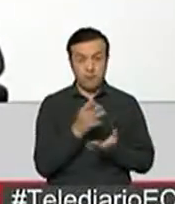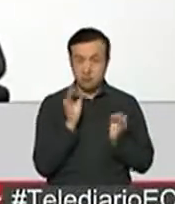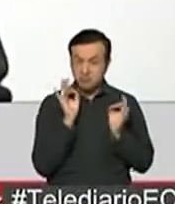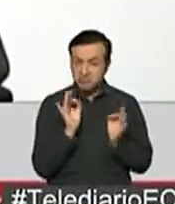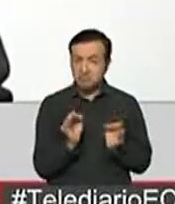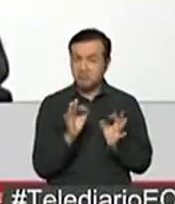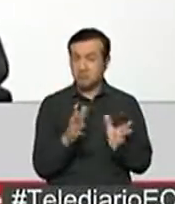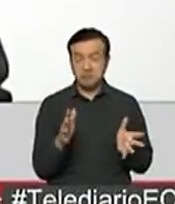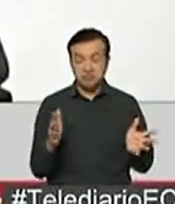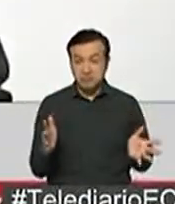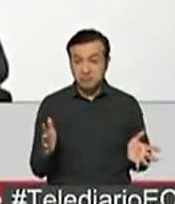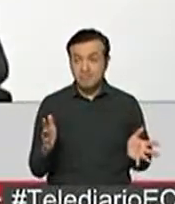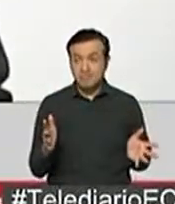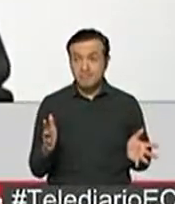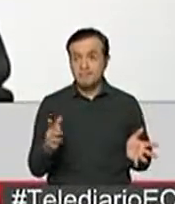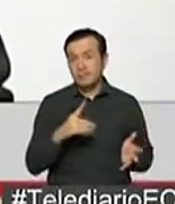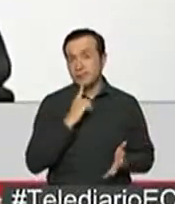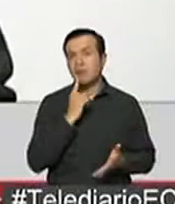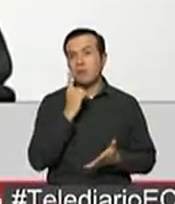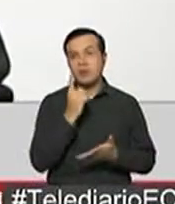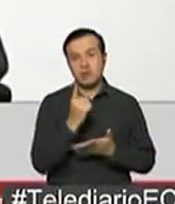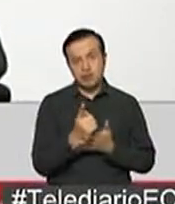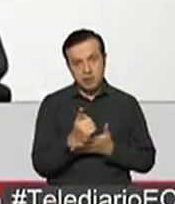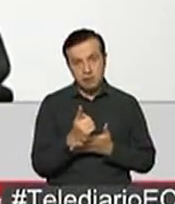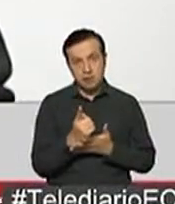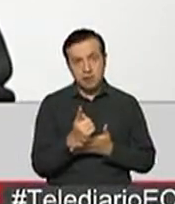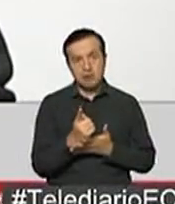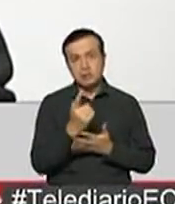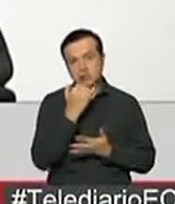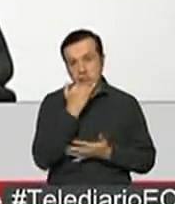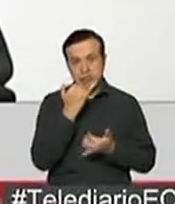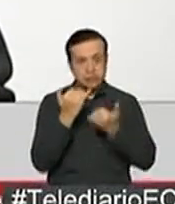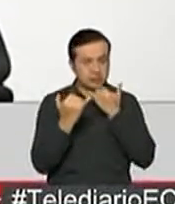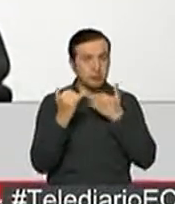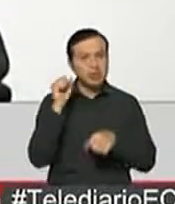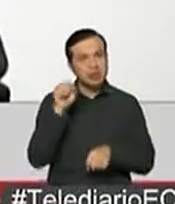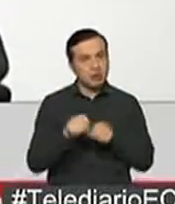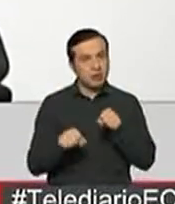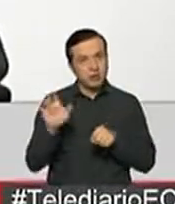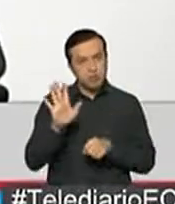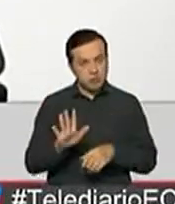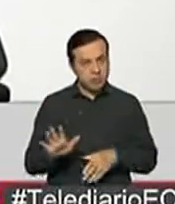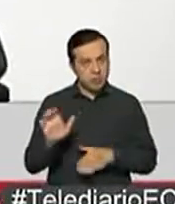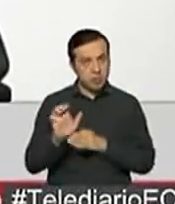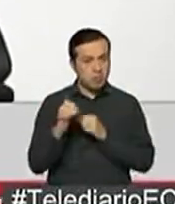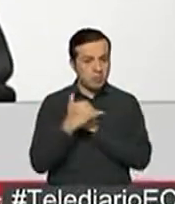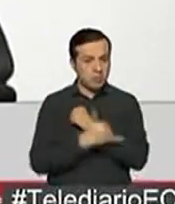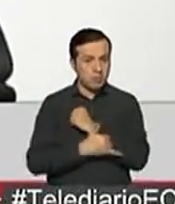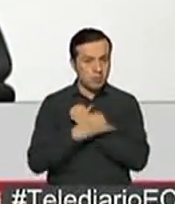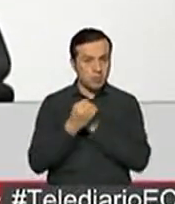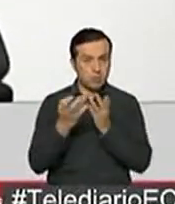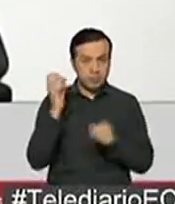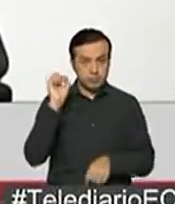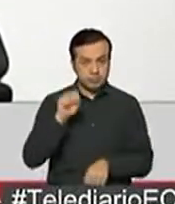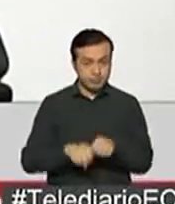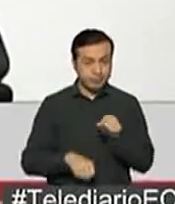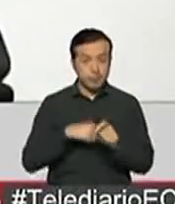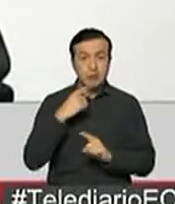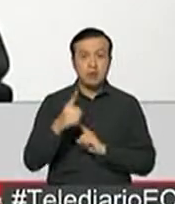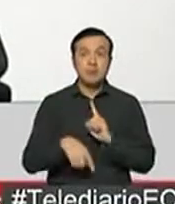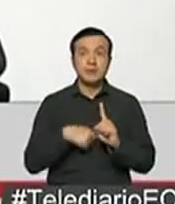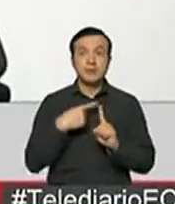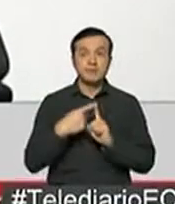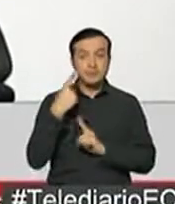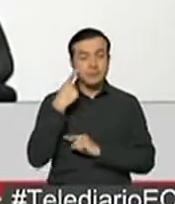que ha ocurrido obviamente no sólo le hace daño al país donde se da el informe sino también